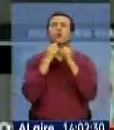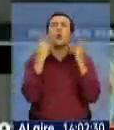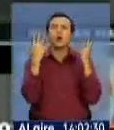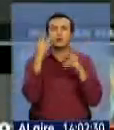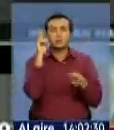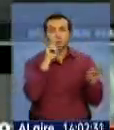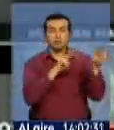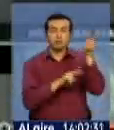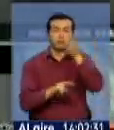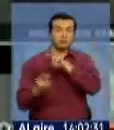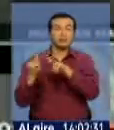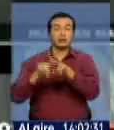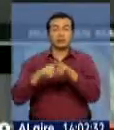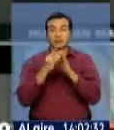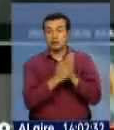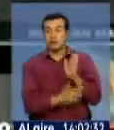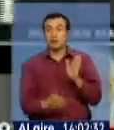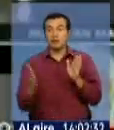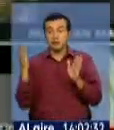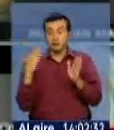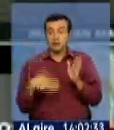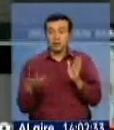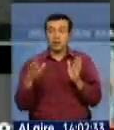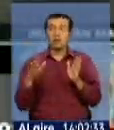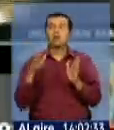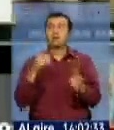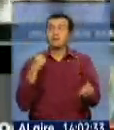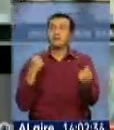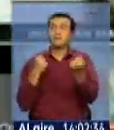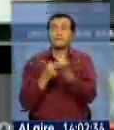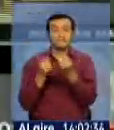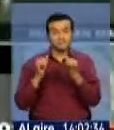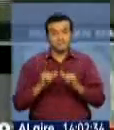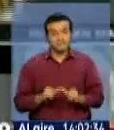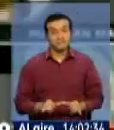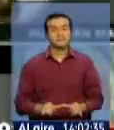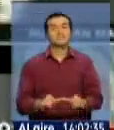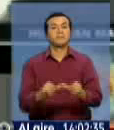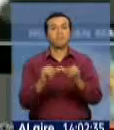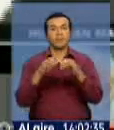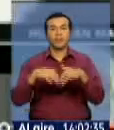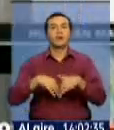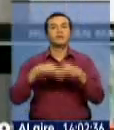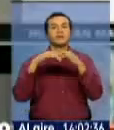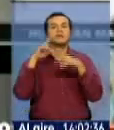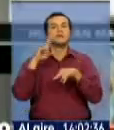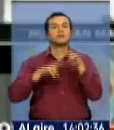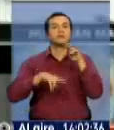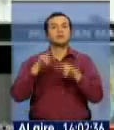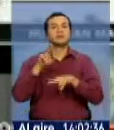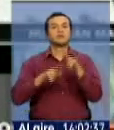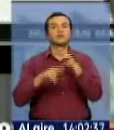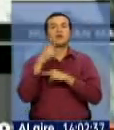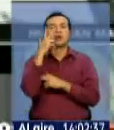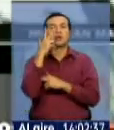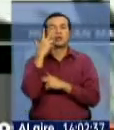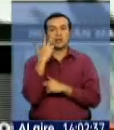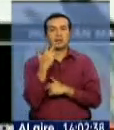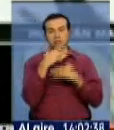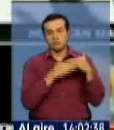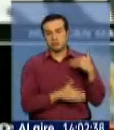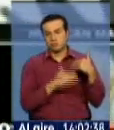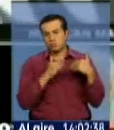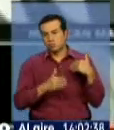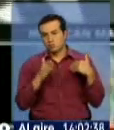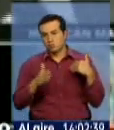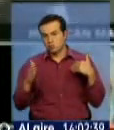afectadas. Y a partir de ahí, generar los apoyos correspondientes y emprender la reconstrucción. Son 3 etapas en las que vamos a